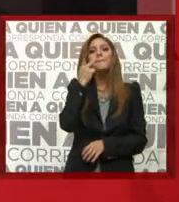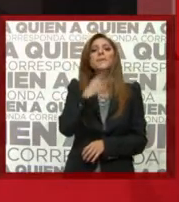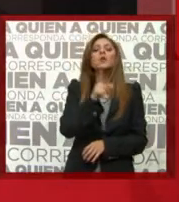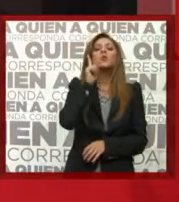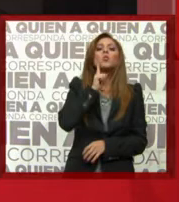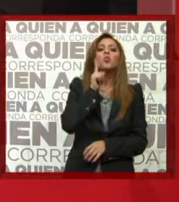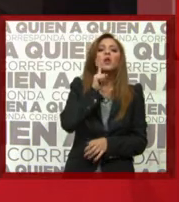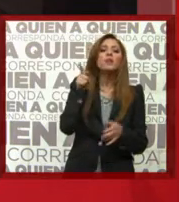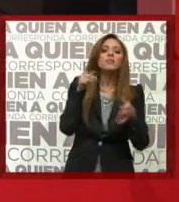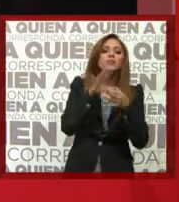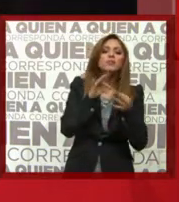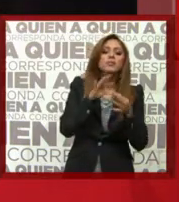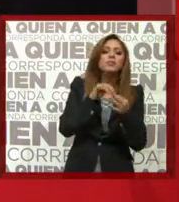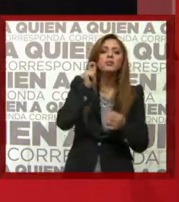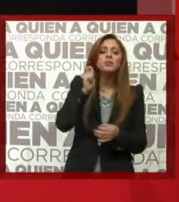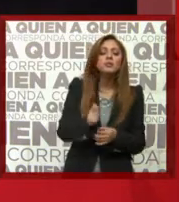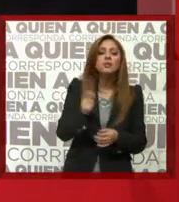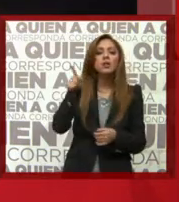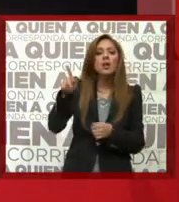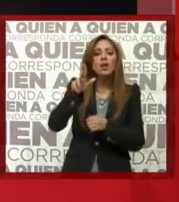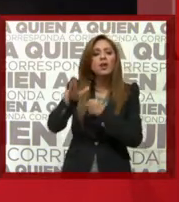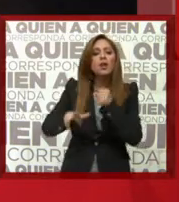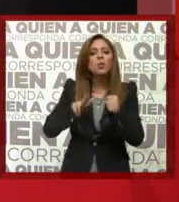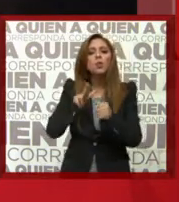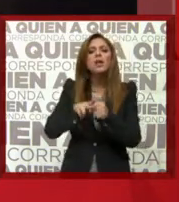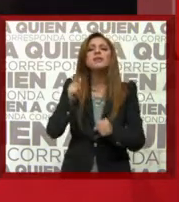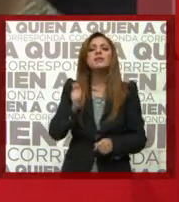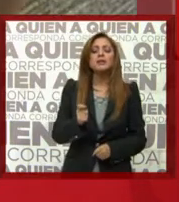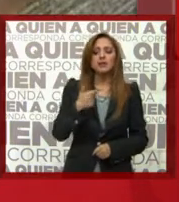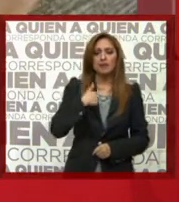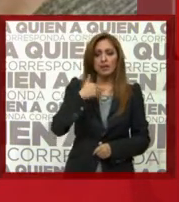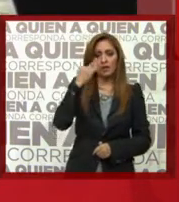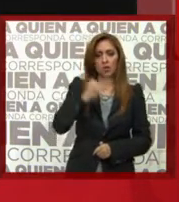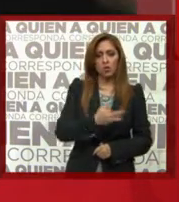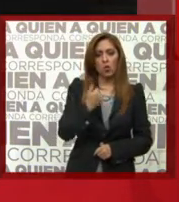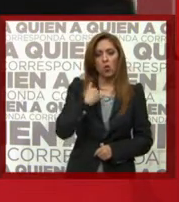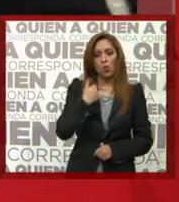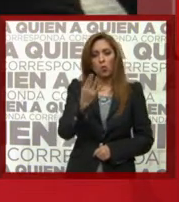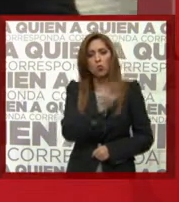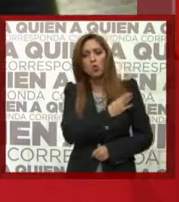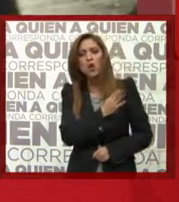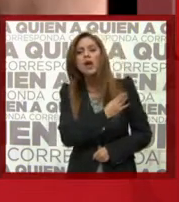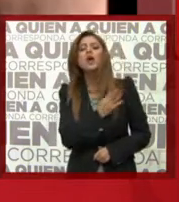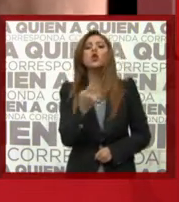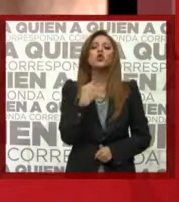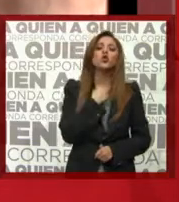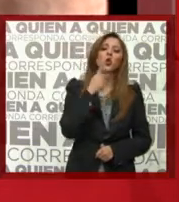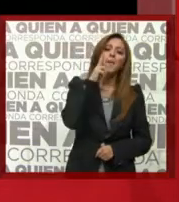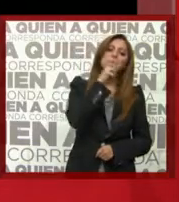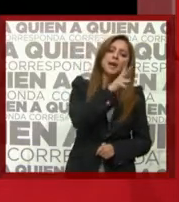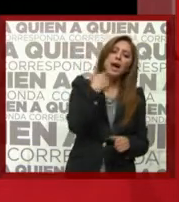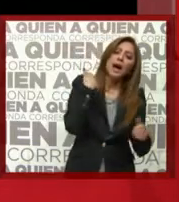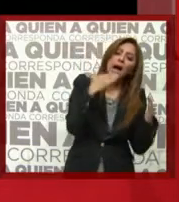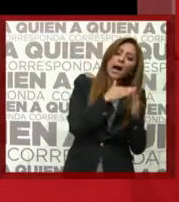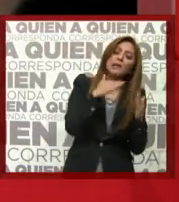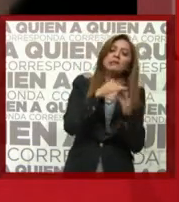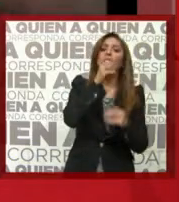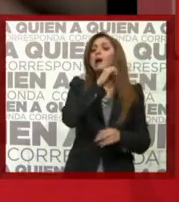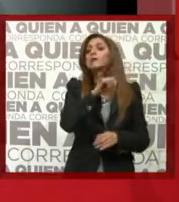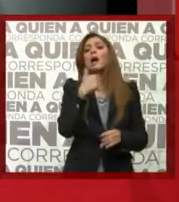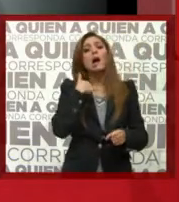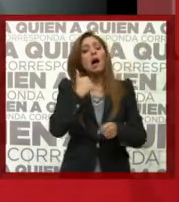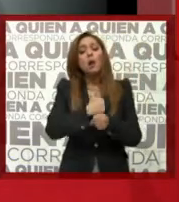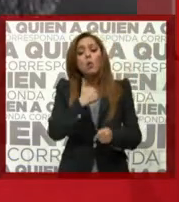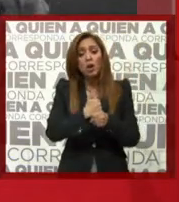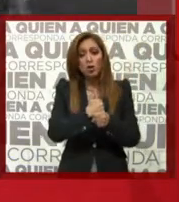dice es, se llega a naturalizar, se llega a aceptar como bueno, porque lo vi en mi casa, porque así eran mis abuelos. Exacto. Porque así. Uh-huh. ¿Y sabes por qué